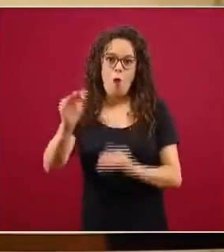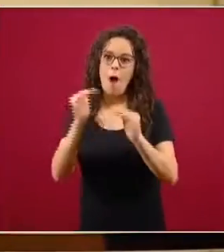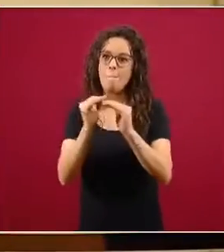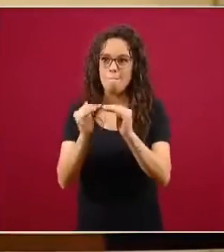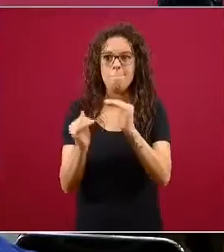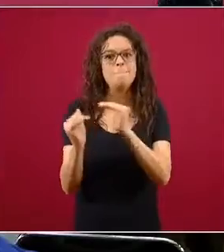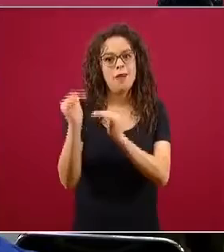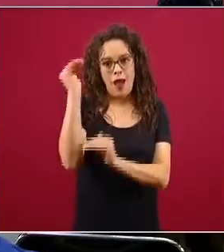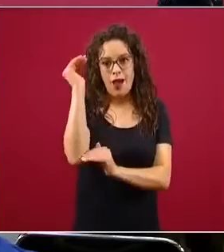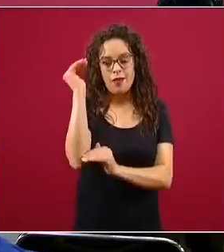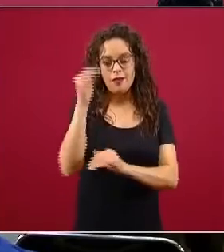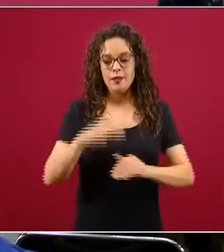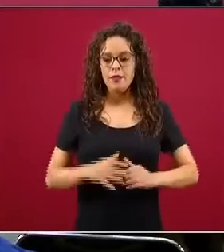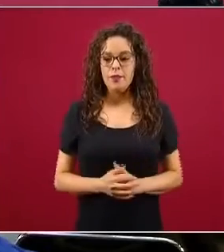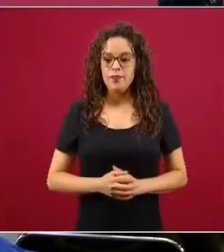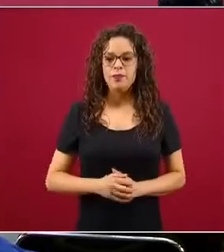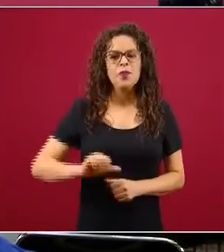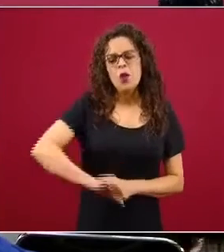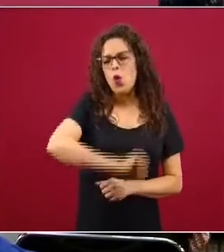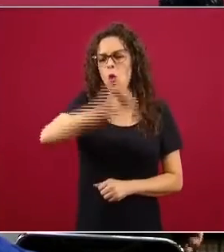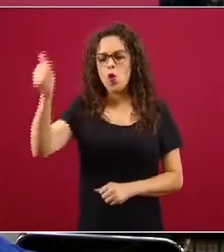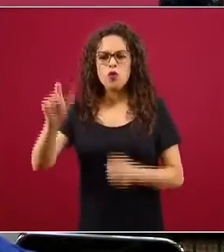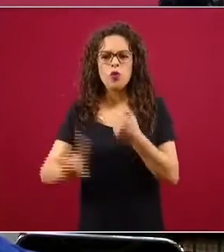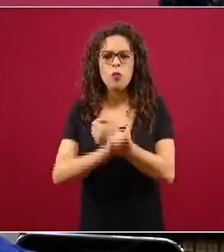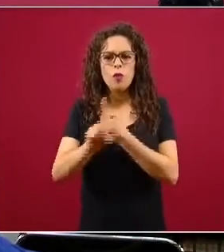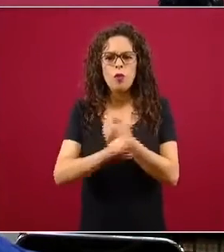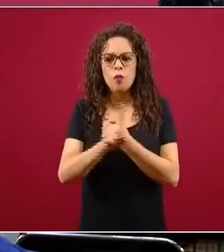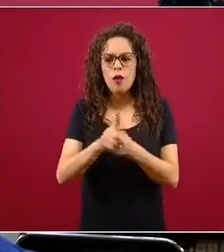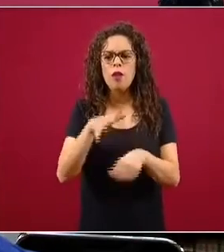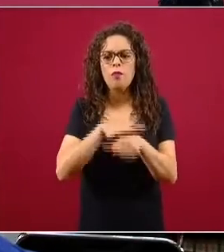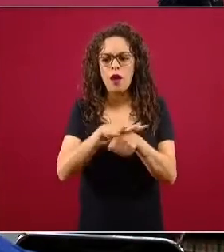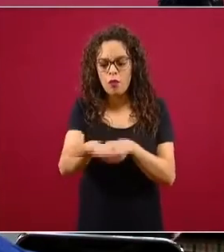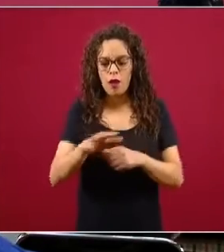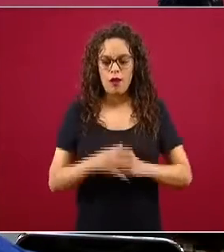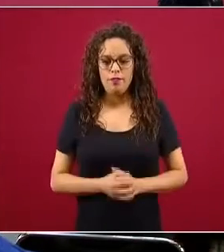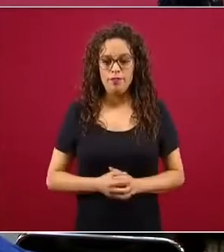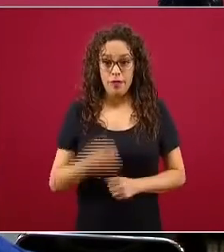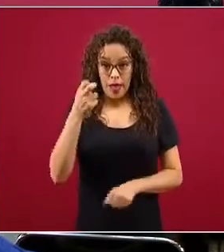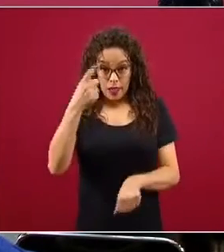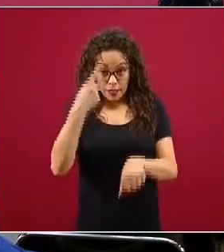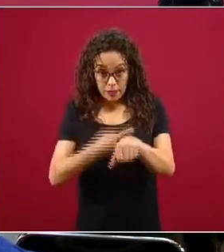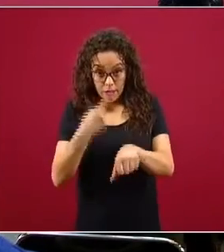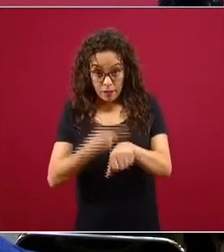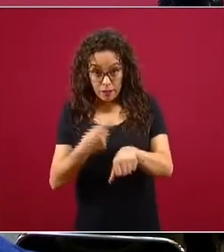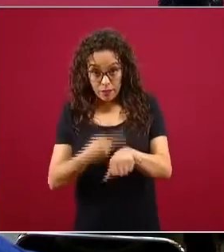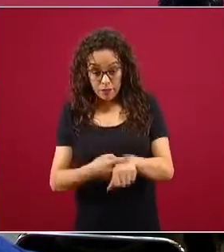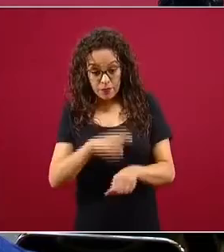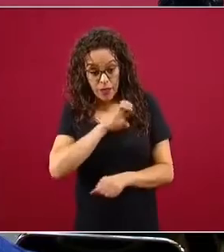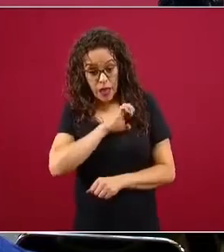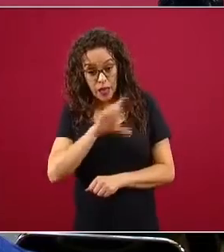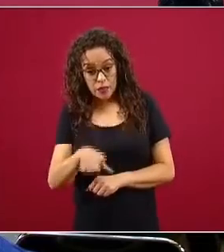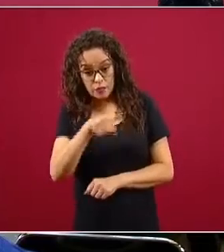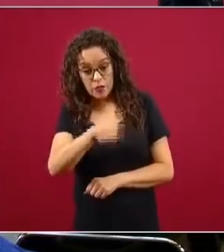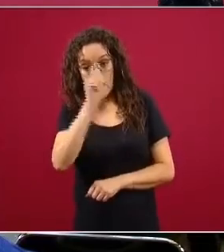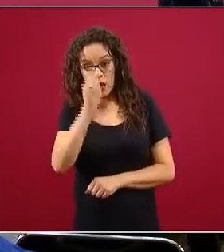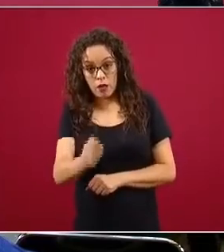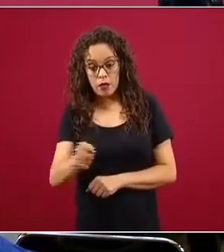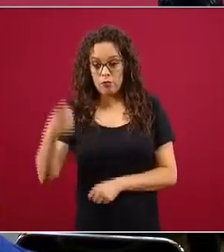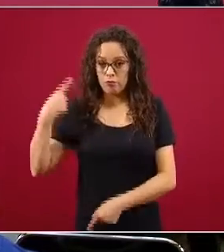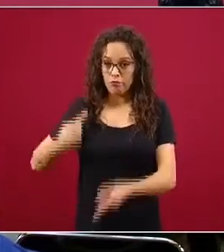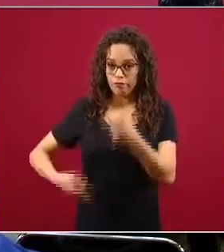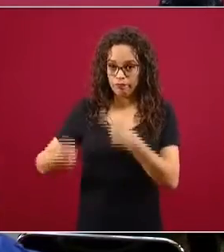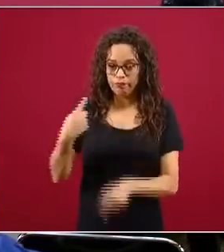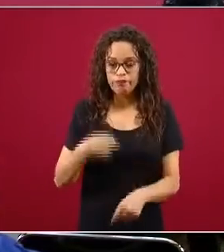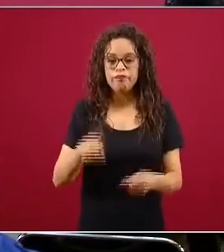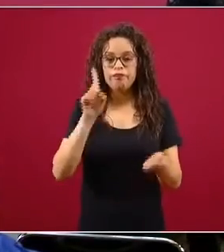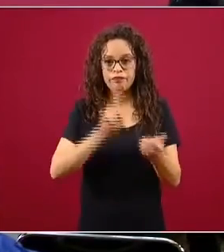porque el otro problema cuando se ve de manera aislada es que muchas de estas enfermedades, especialmente las enfermedades cardiometabólicas,